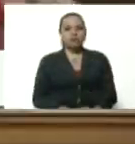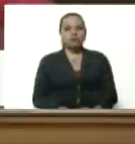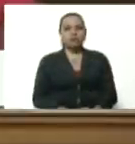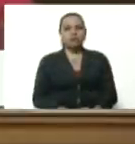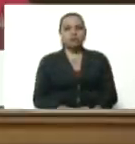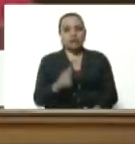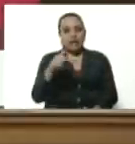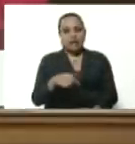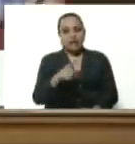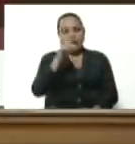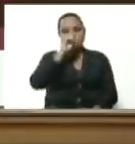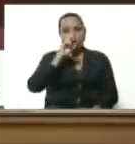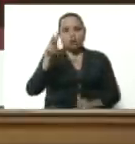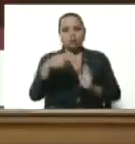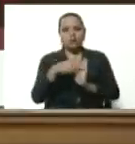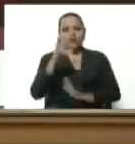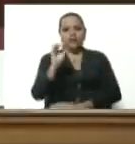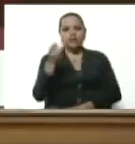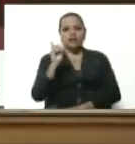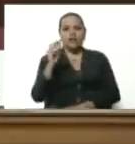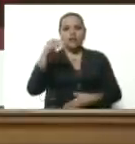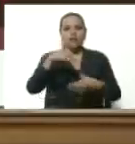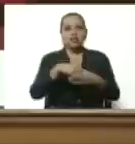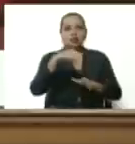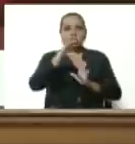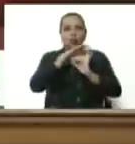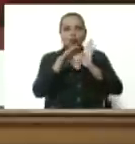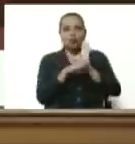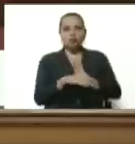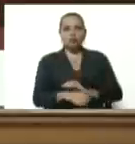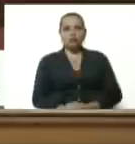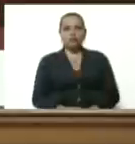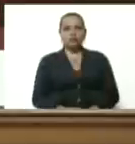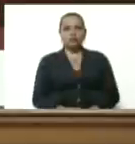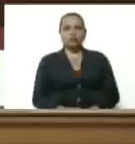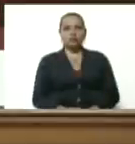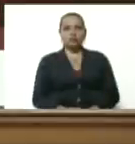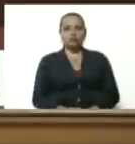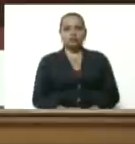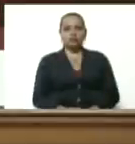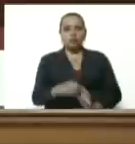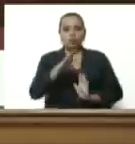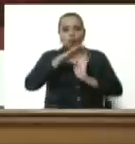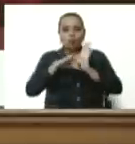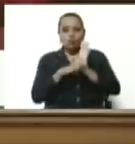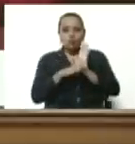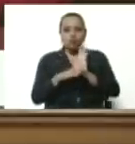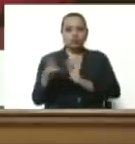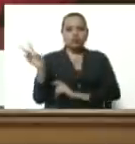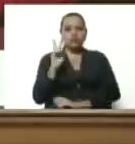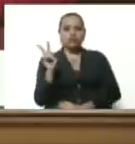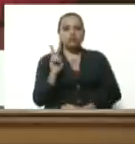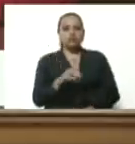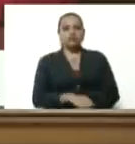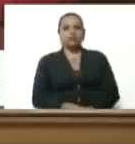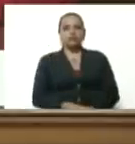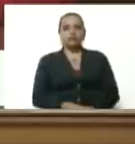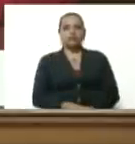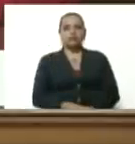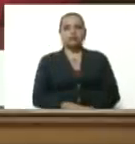Este año 2020 que establece esta soberanísima Constitución de la República Bolivariana de